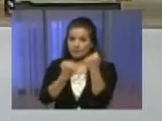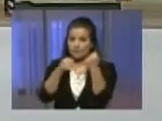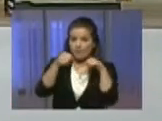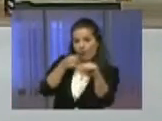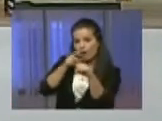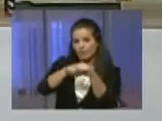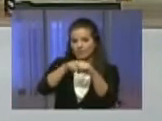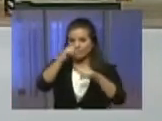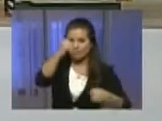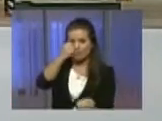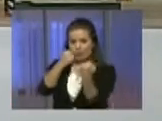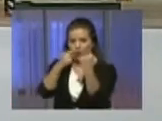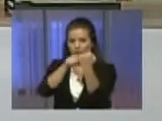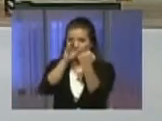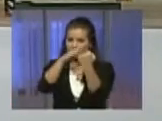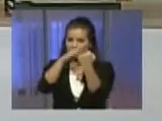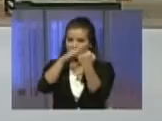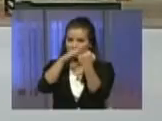vez